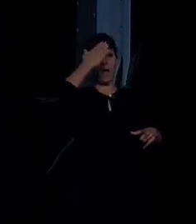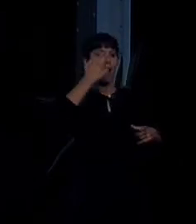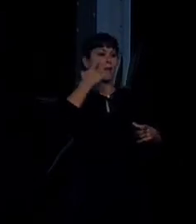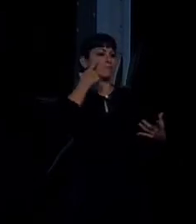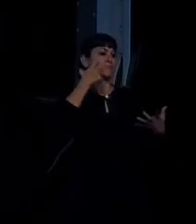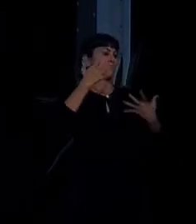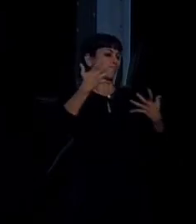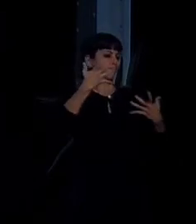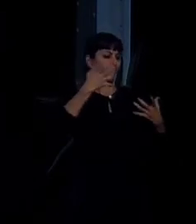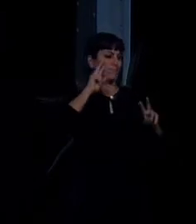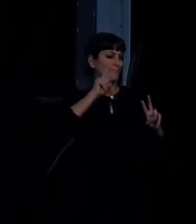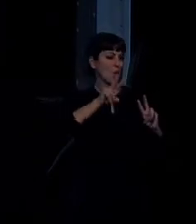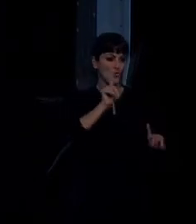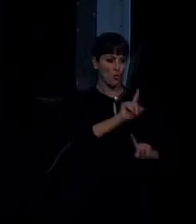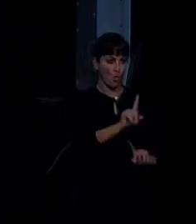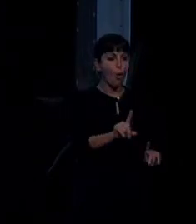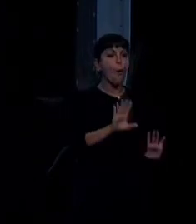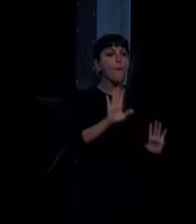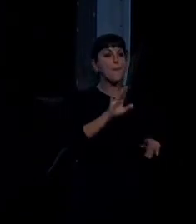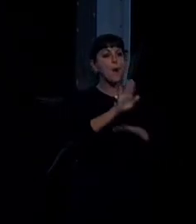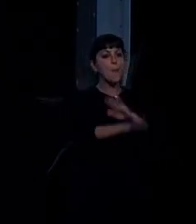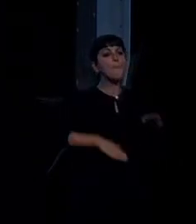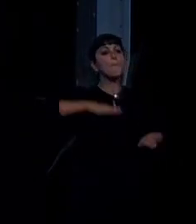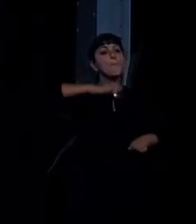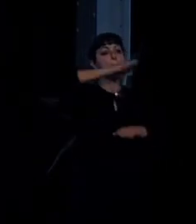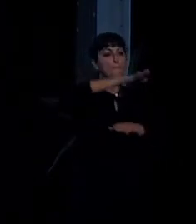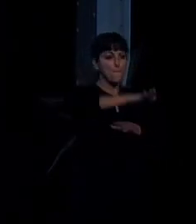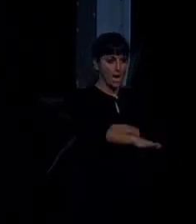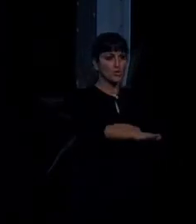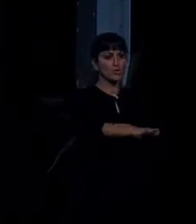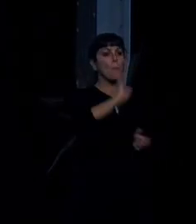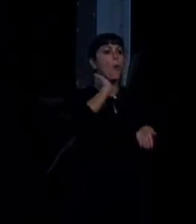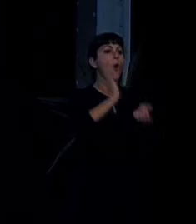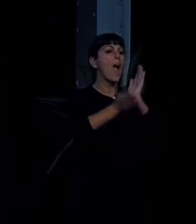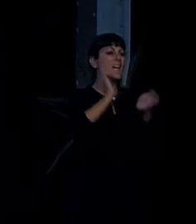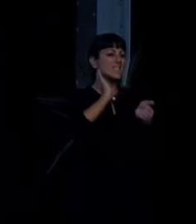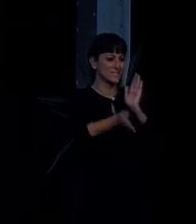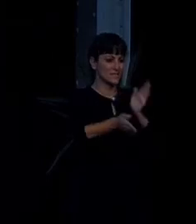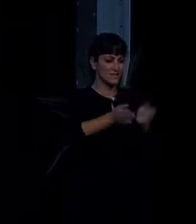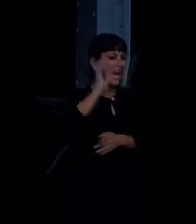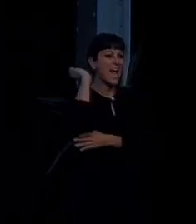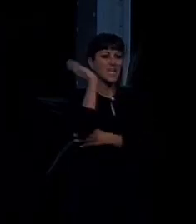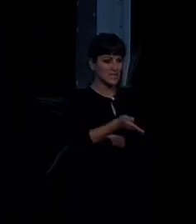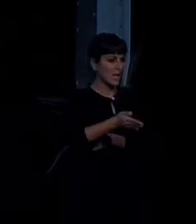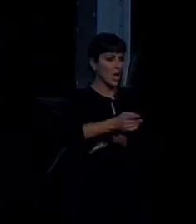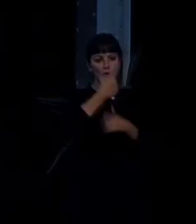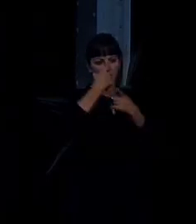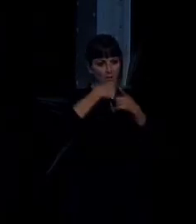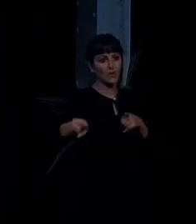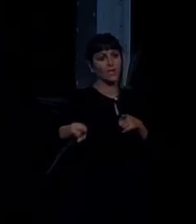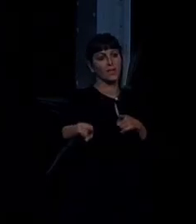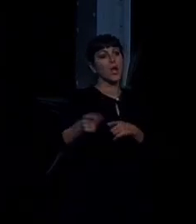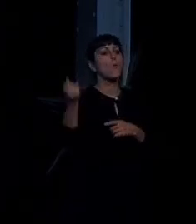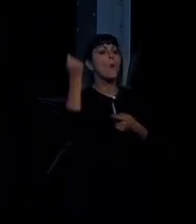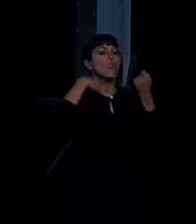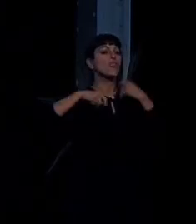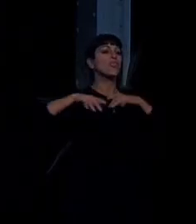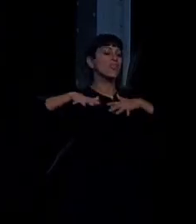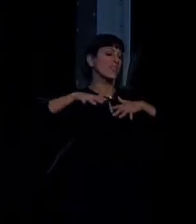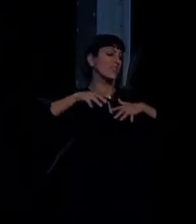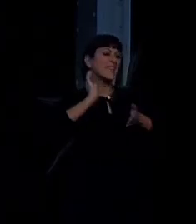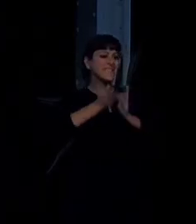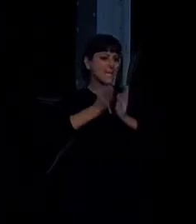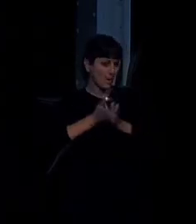régimen, sino que se va a dar paso a unos castigos mucho más sutiles, ¿no?, que tienen que ver con las disciplinas. Para Foucault, las disciplinas